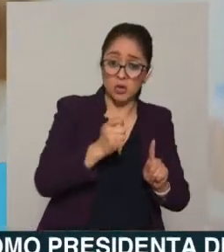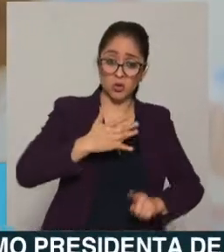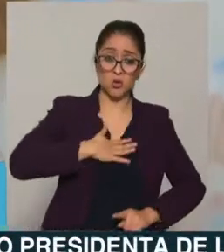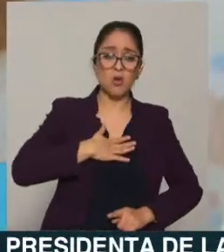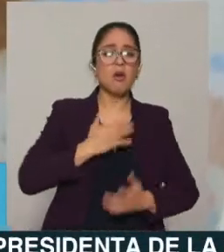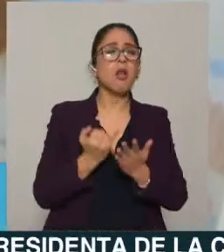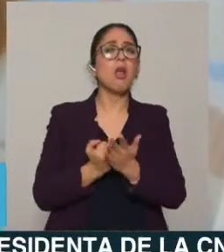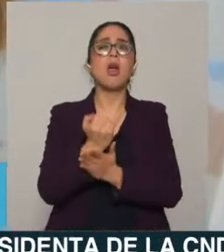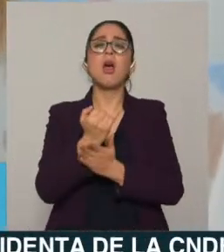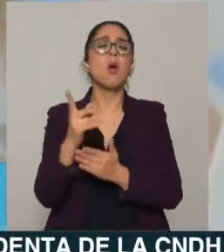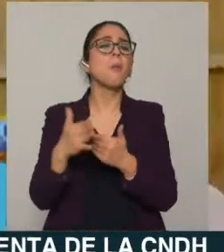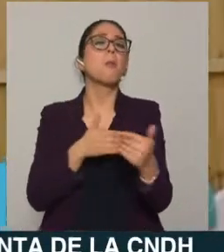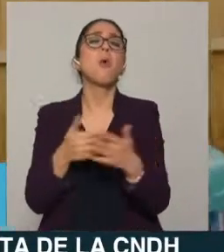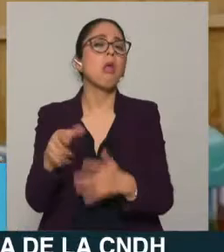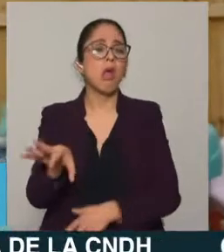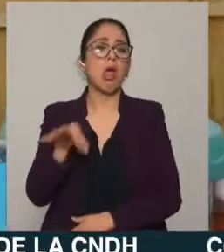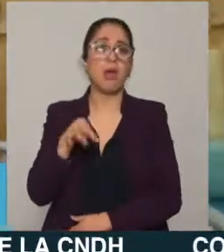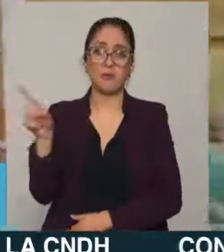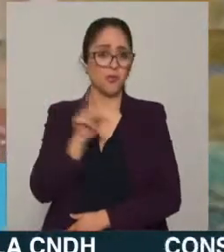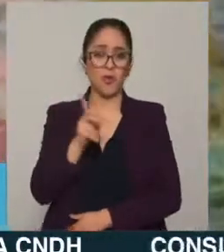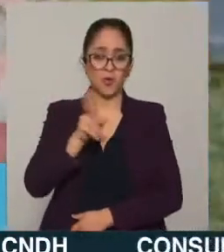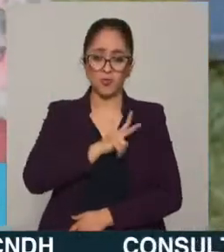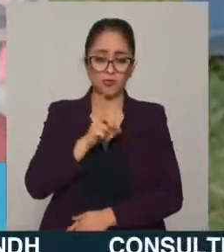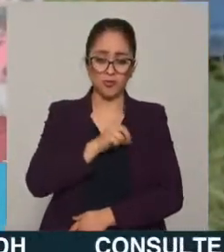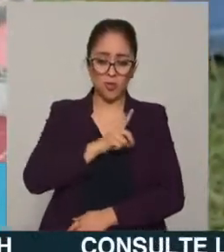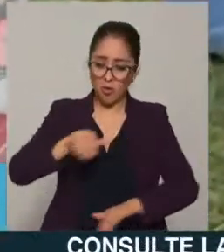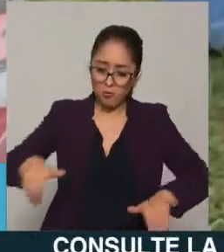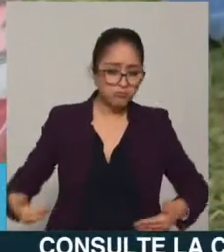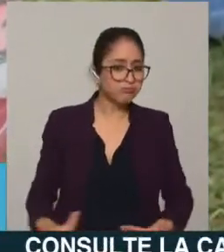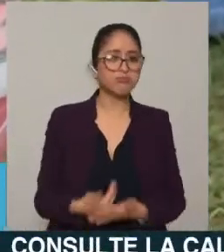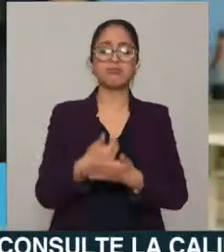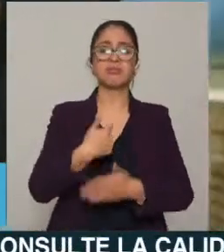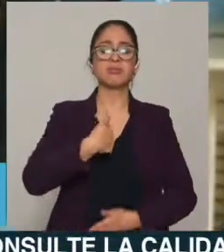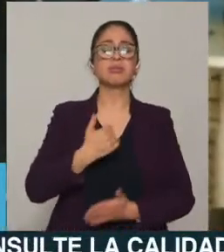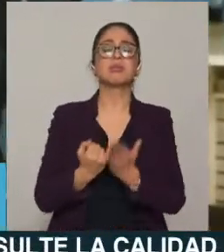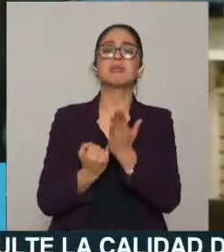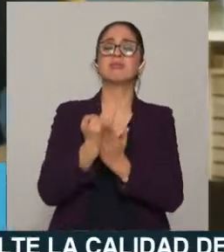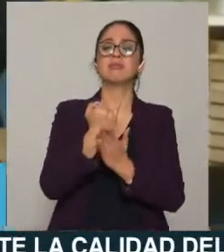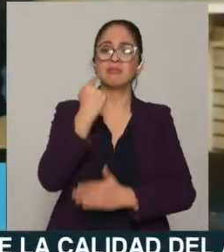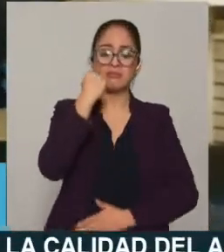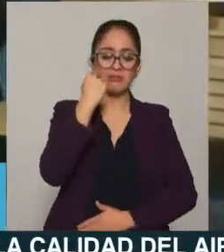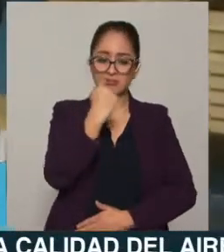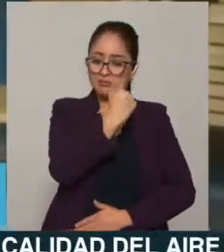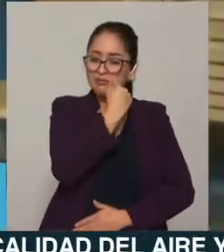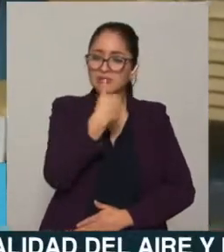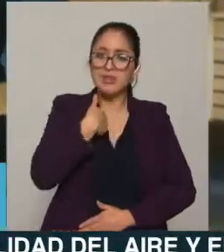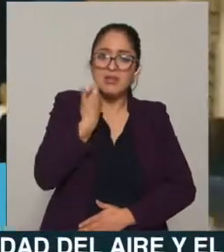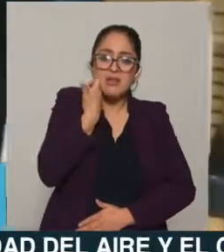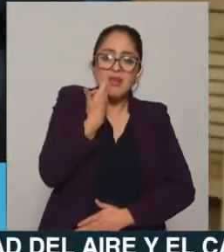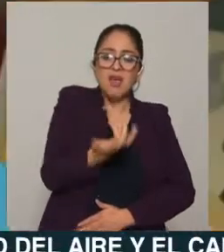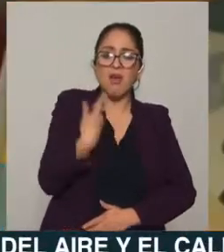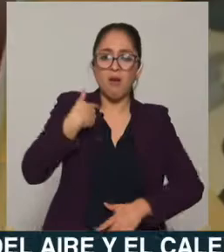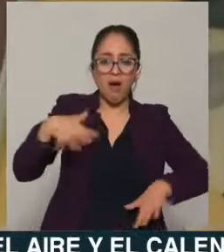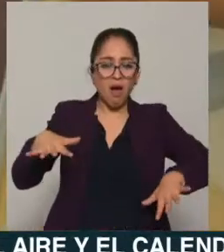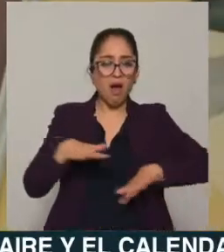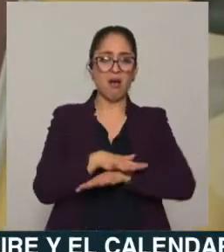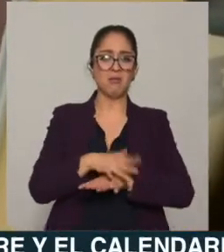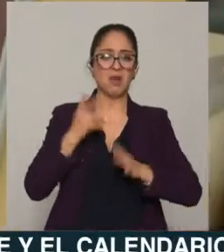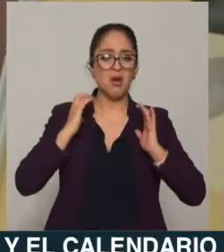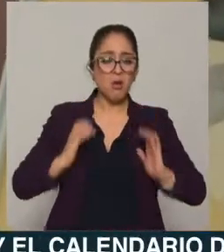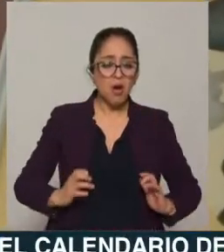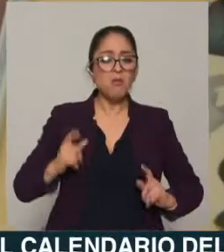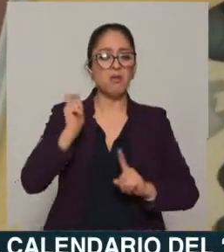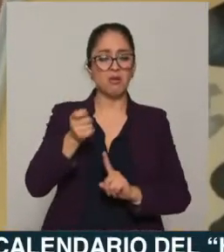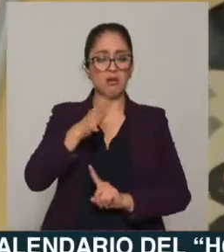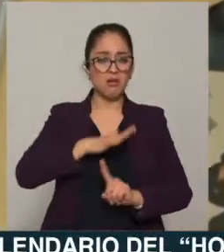una condición humana con la que vive y con la que tiene que coexistir en su sociedad, y lo que estamos